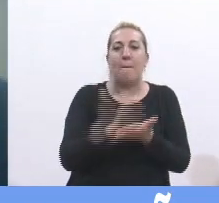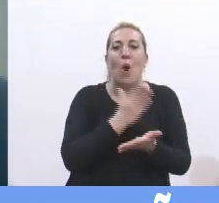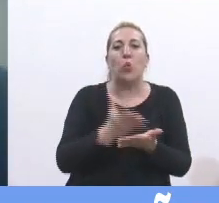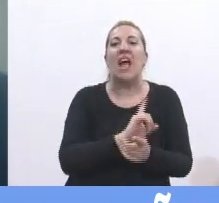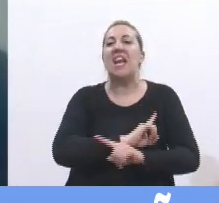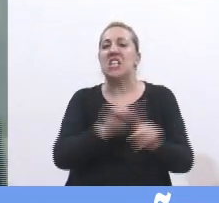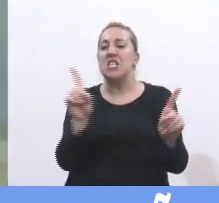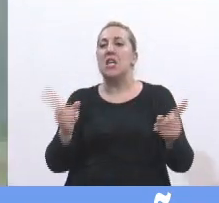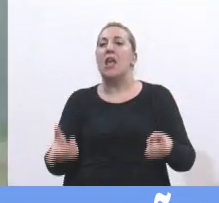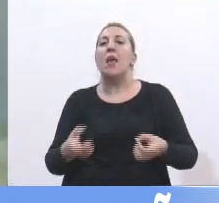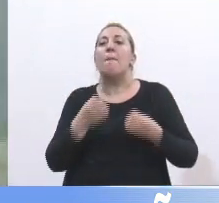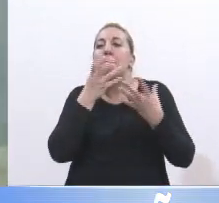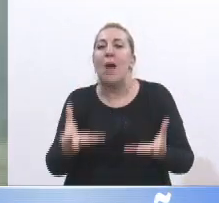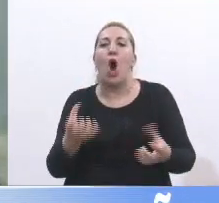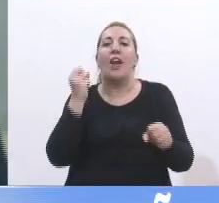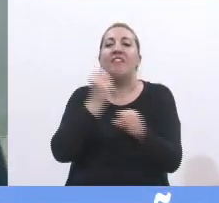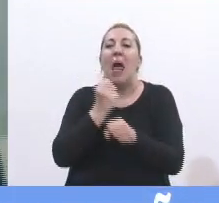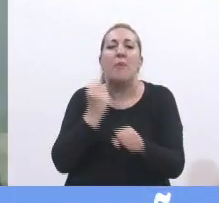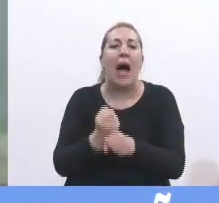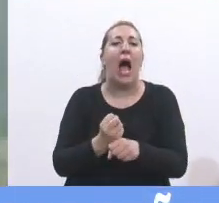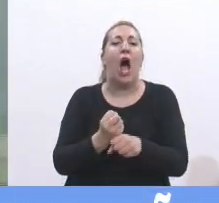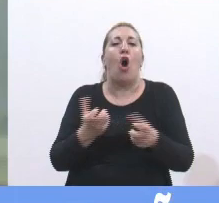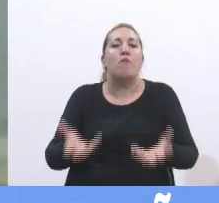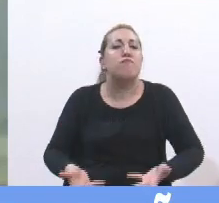recuperación del trabajo, ni tampoco